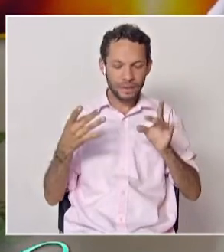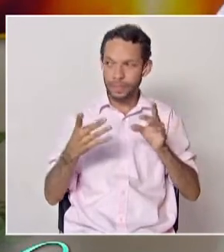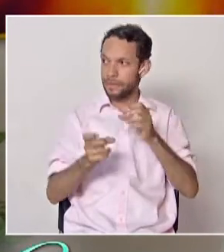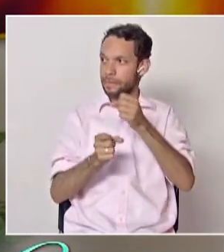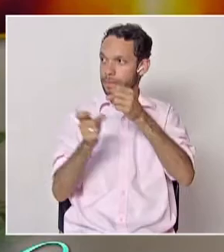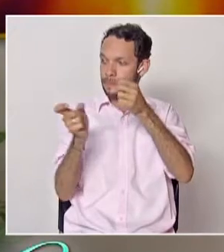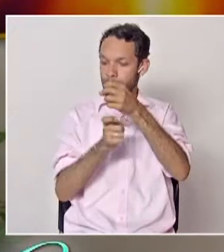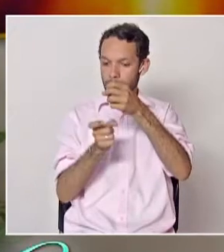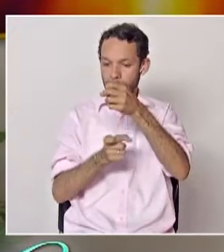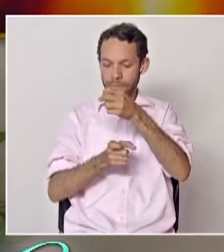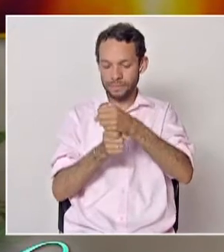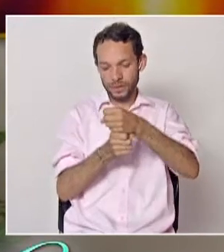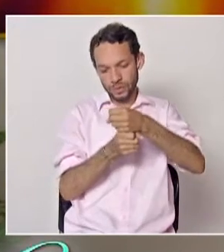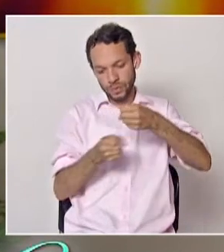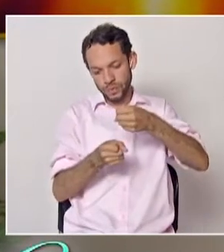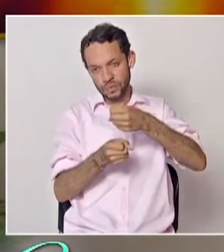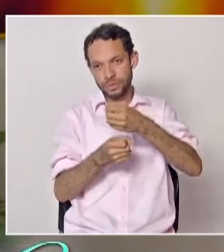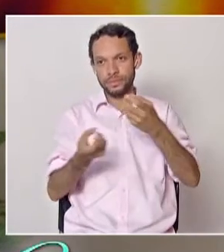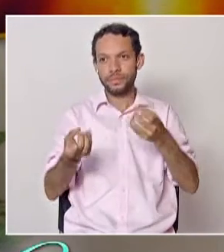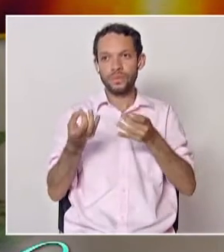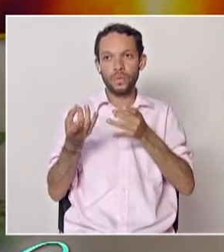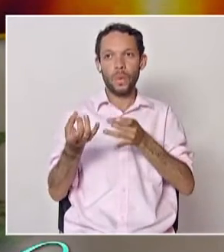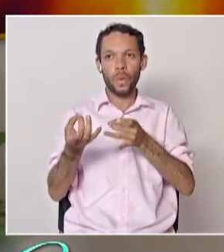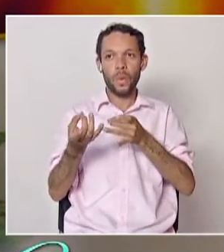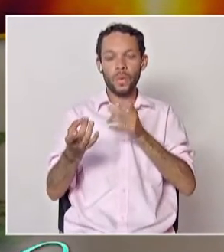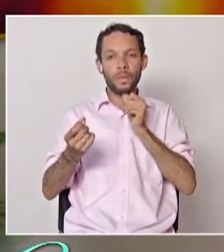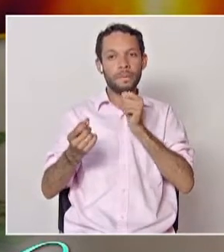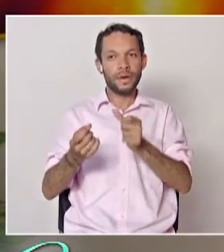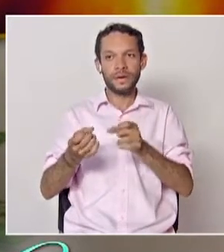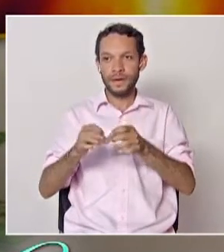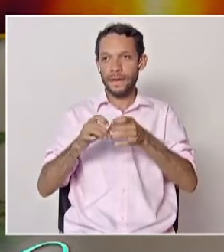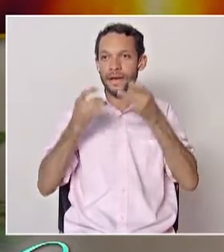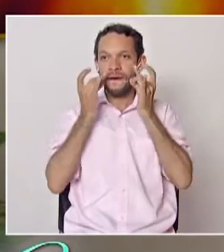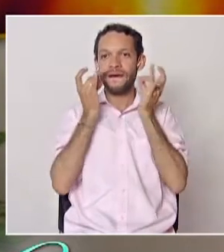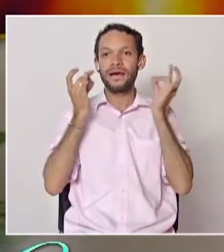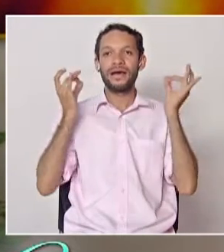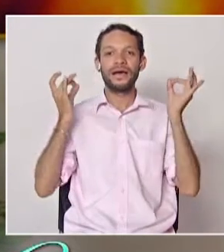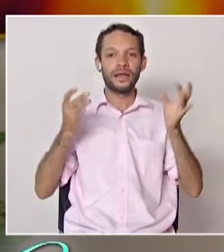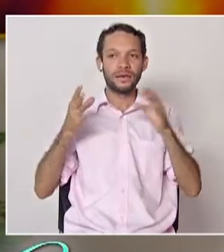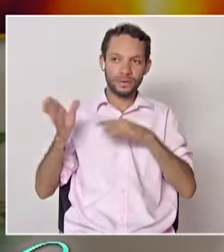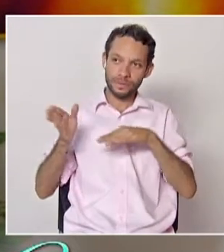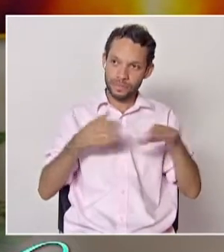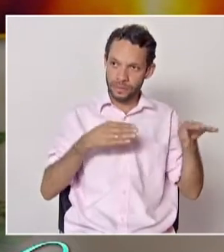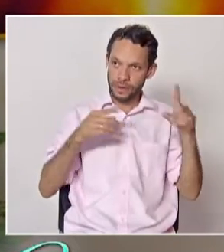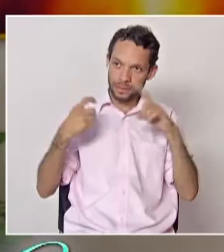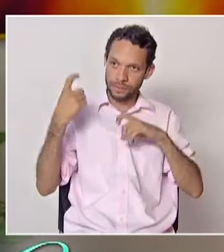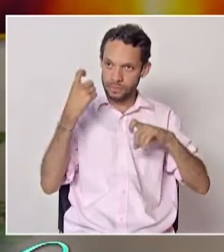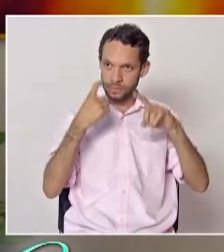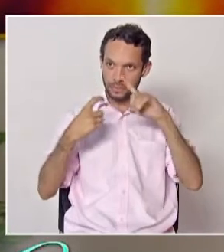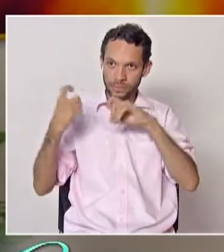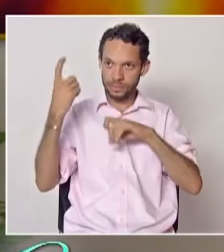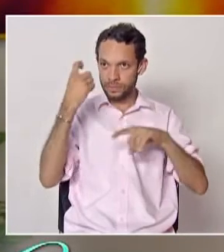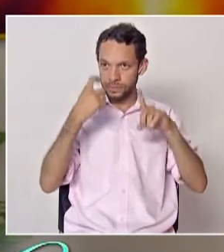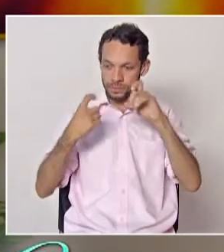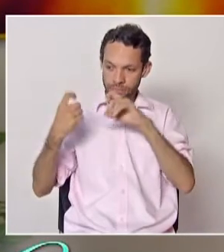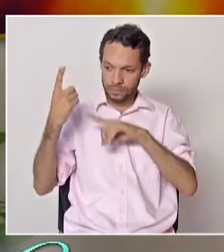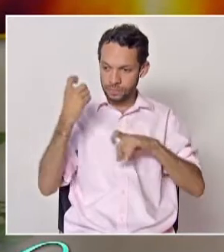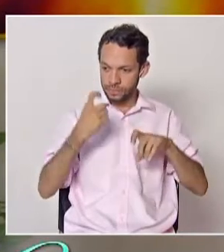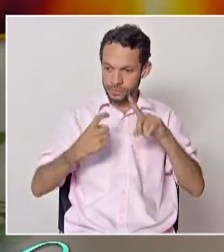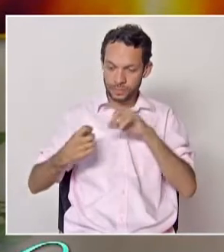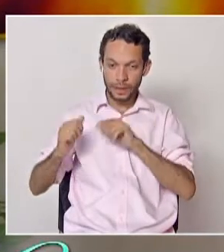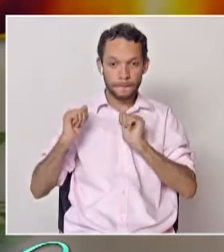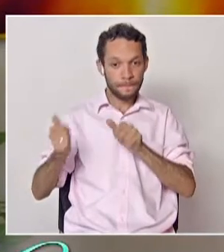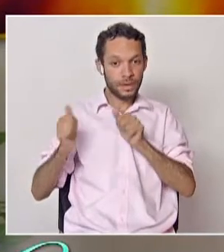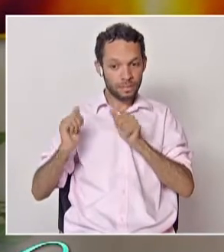columna me hace un desplazamiento y empieza el dolor. Entonces, yo les hago una reflexión, una pregunta.